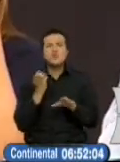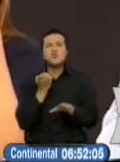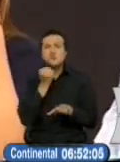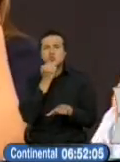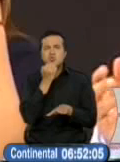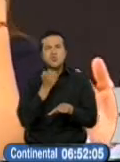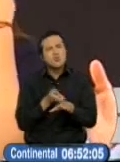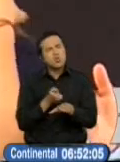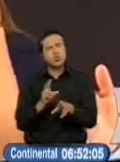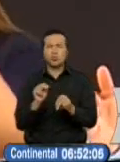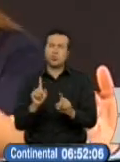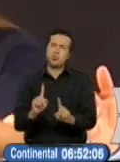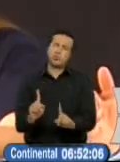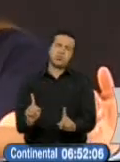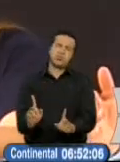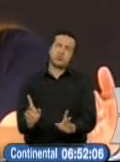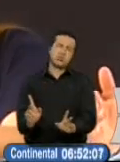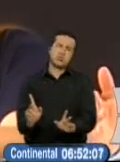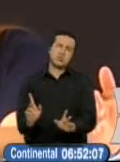por Dios, ya no más.